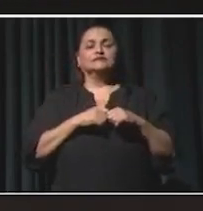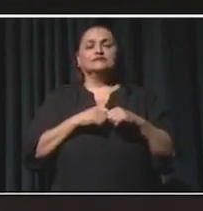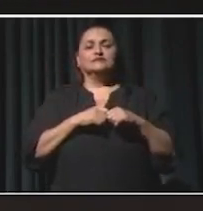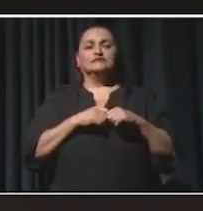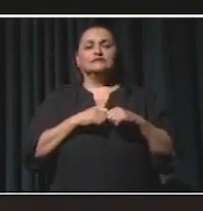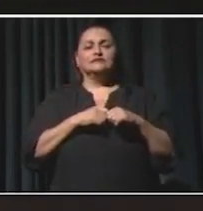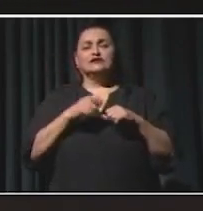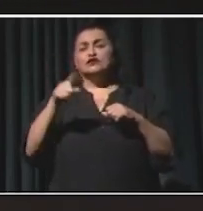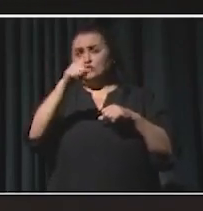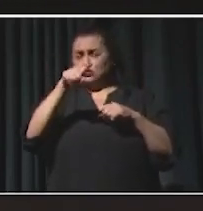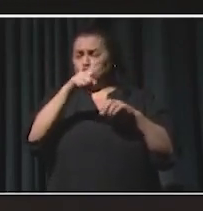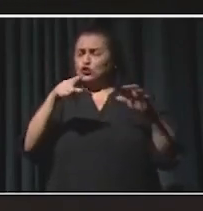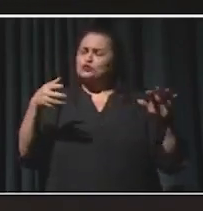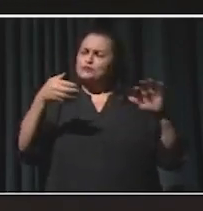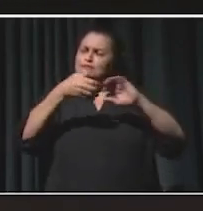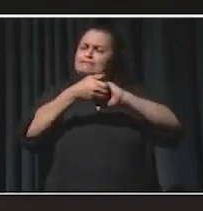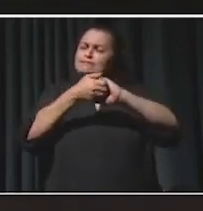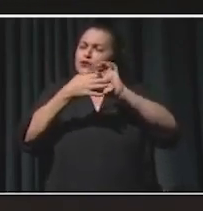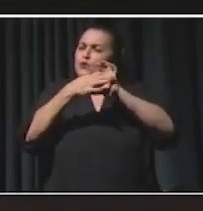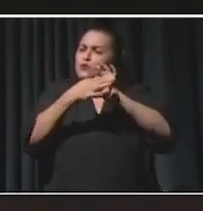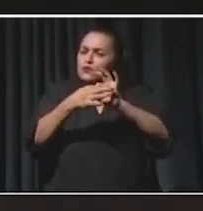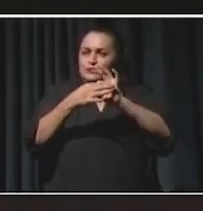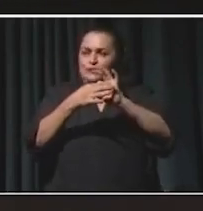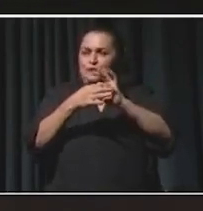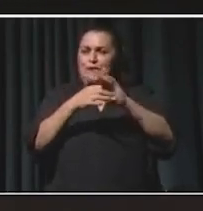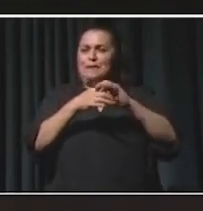a unirse en este viaje colectivo